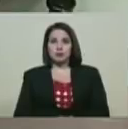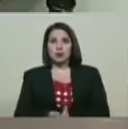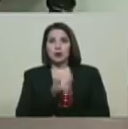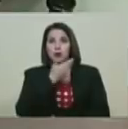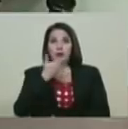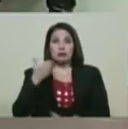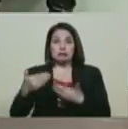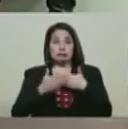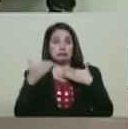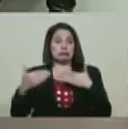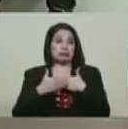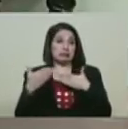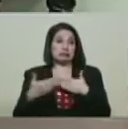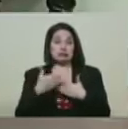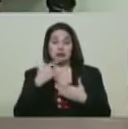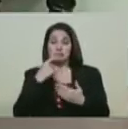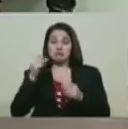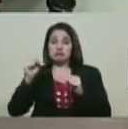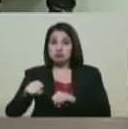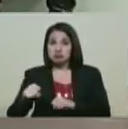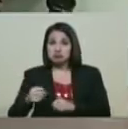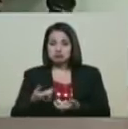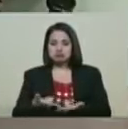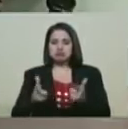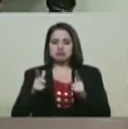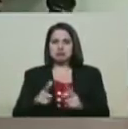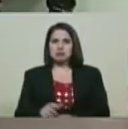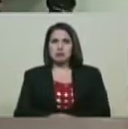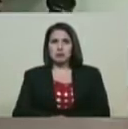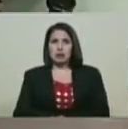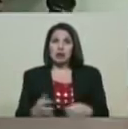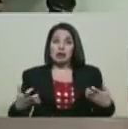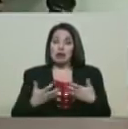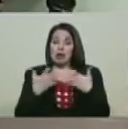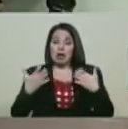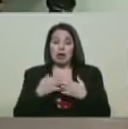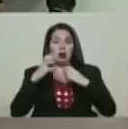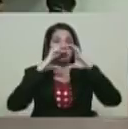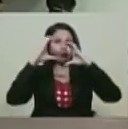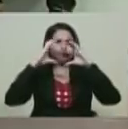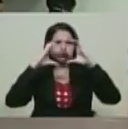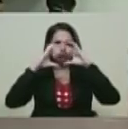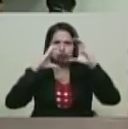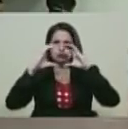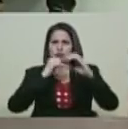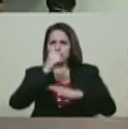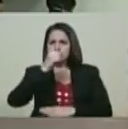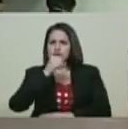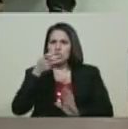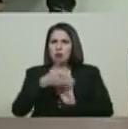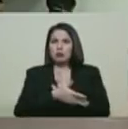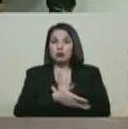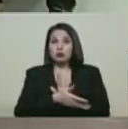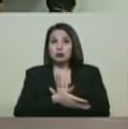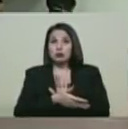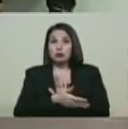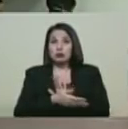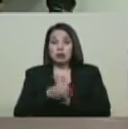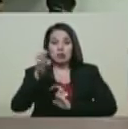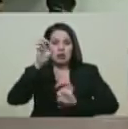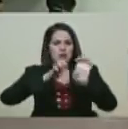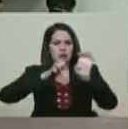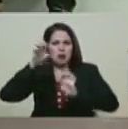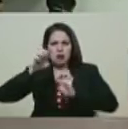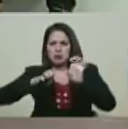agresión contra nuestro país. Es una guerra comunicacional. De este estudio que hicieron un